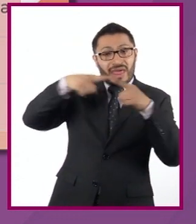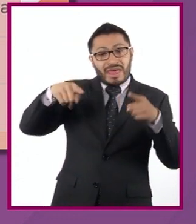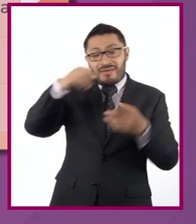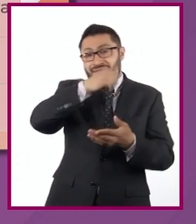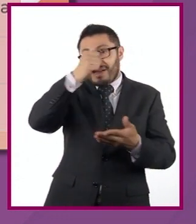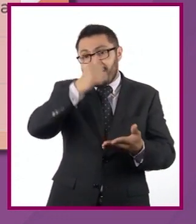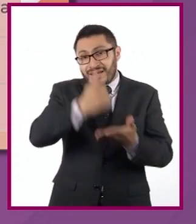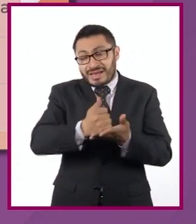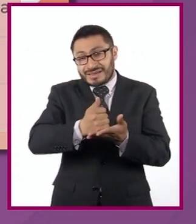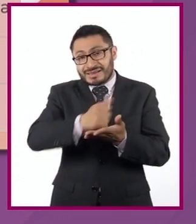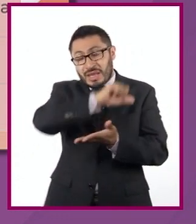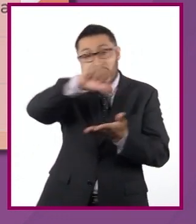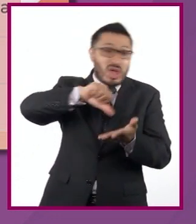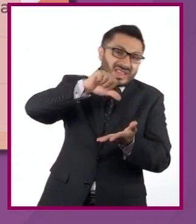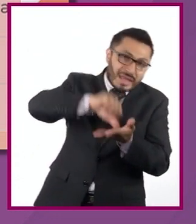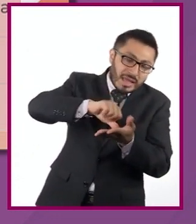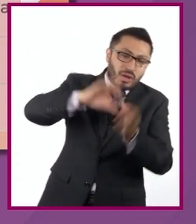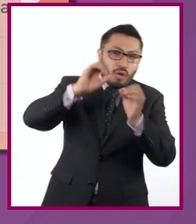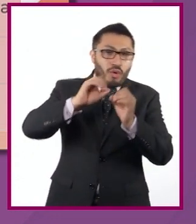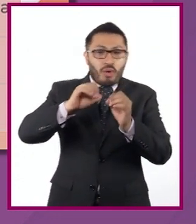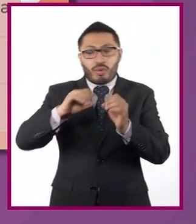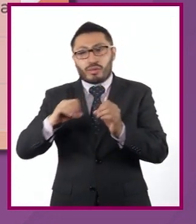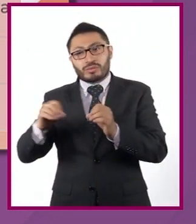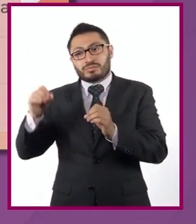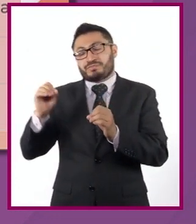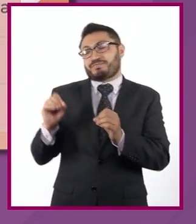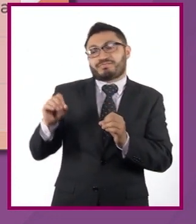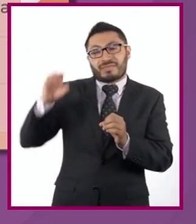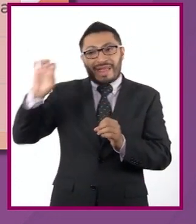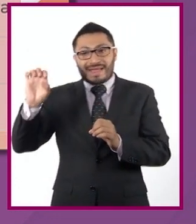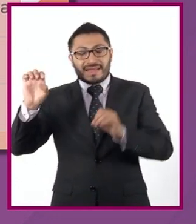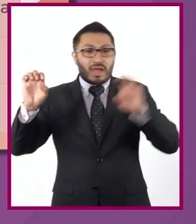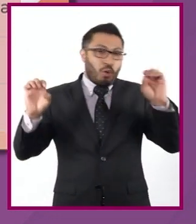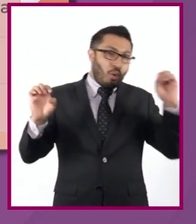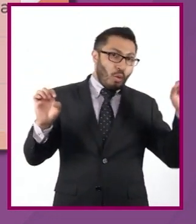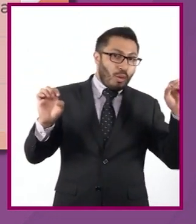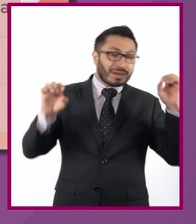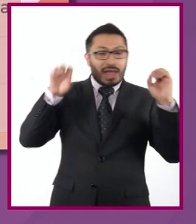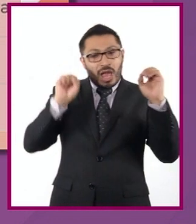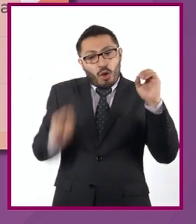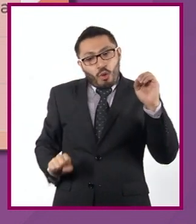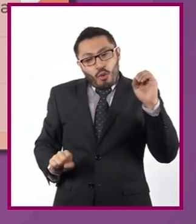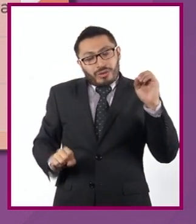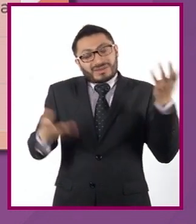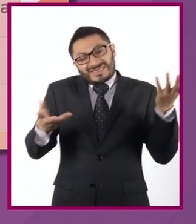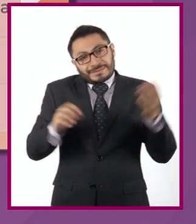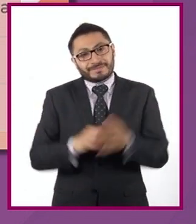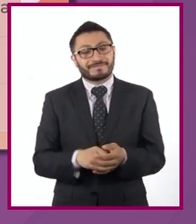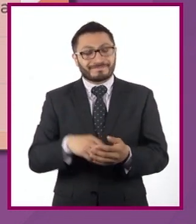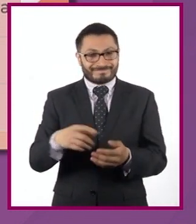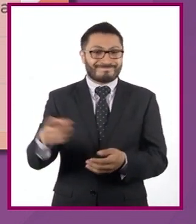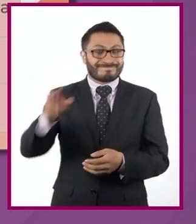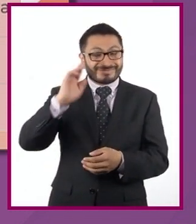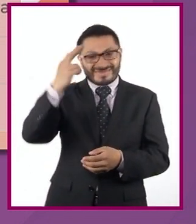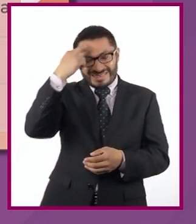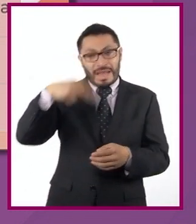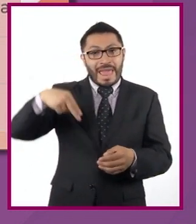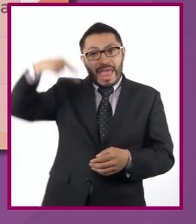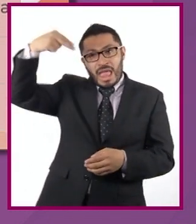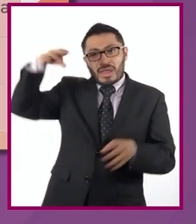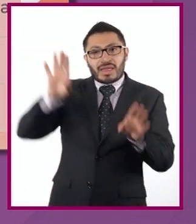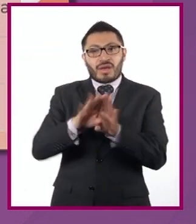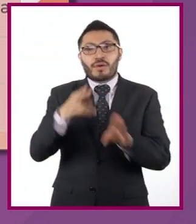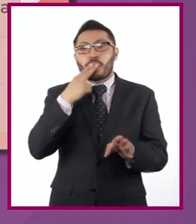centro, en las costas y en el sureste. Se debe tener en cuenta, por ejemplo, que en el norte en general suele emplearse